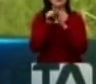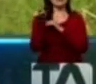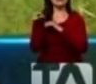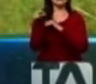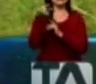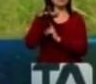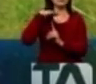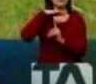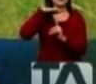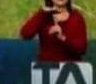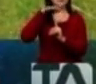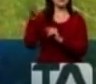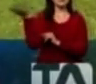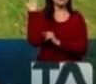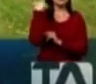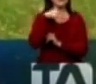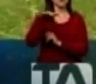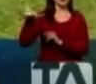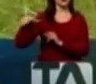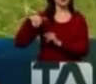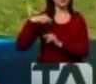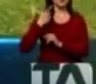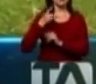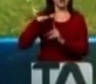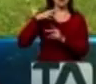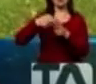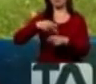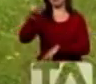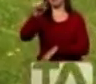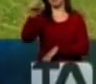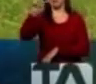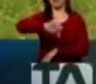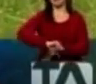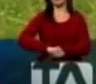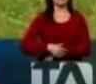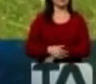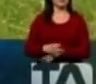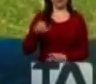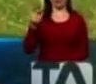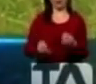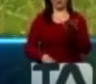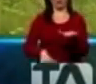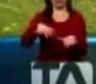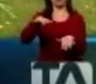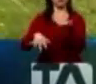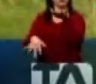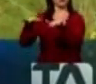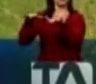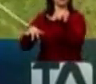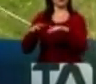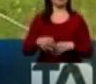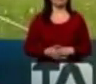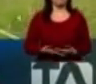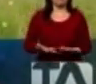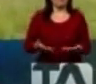en el que se encuentra este parque que ellos dicen que no se le puede llamar parque. Esto no es césped, la maleza ya prácticamente cubre